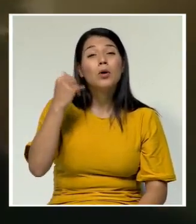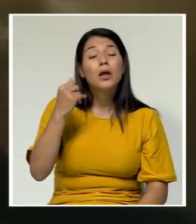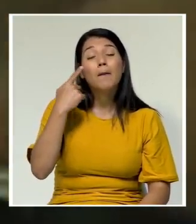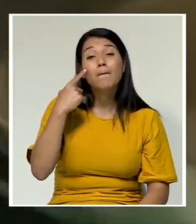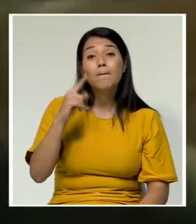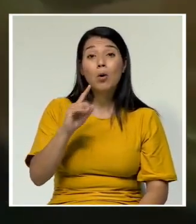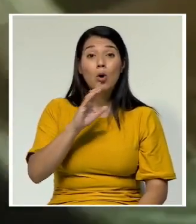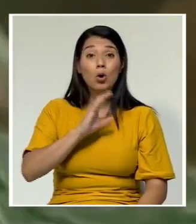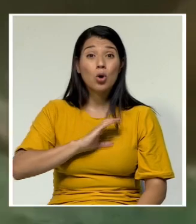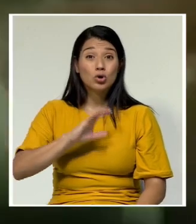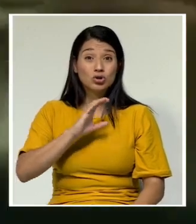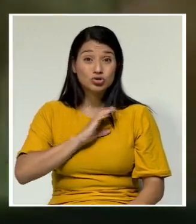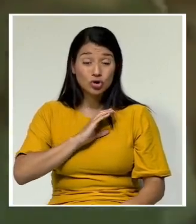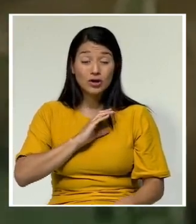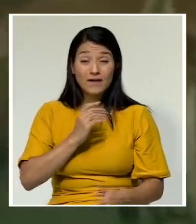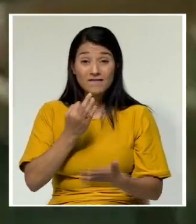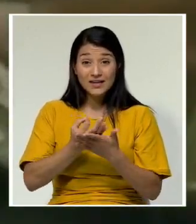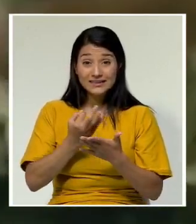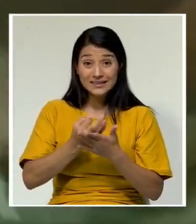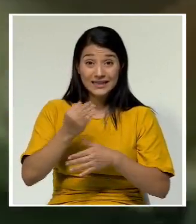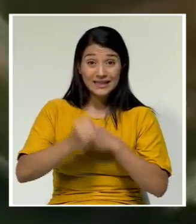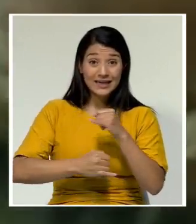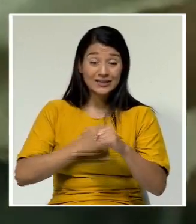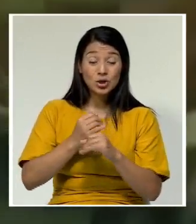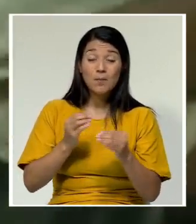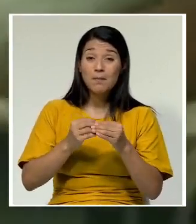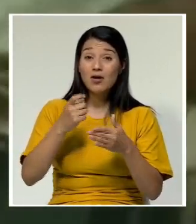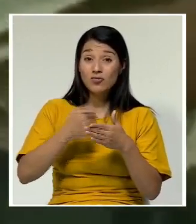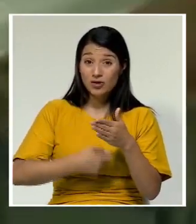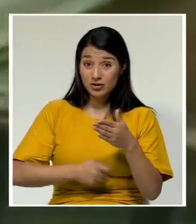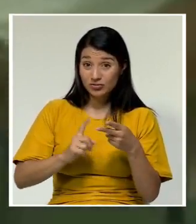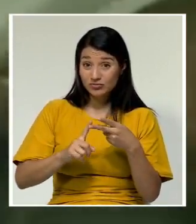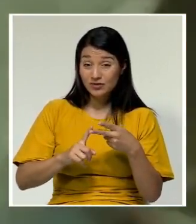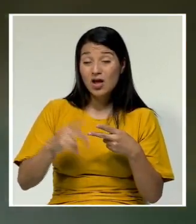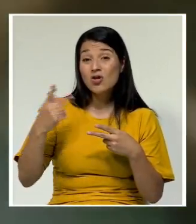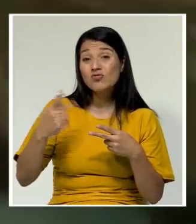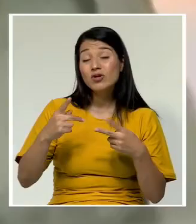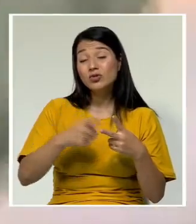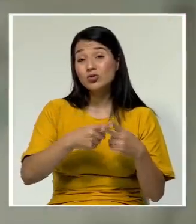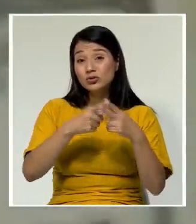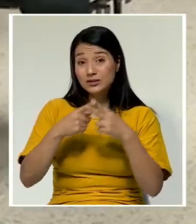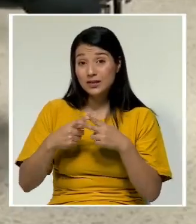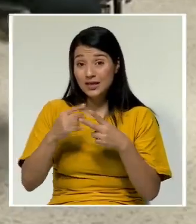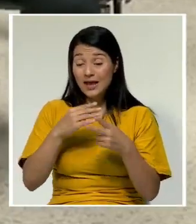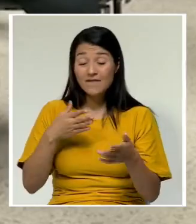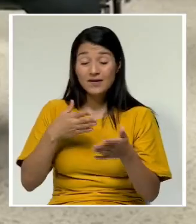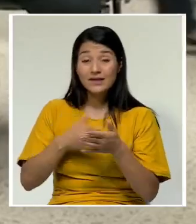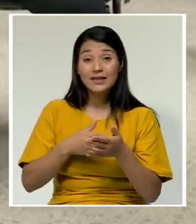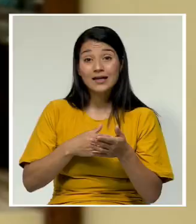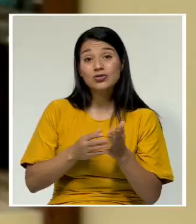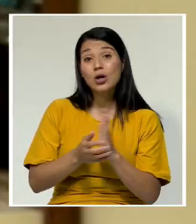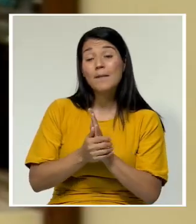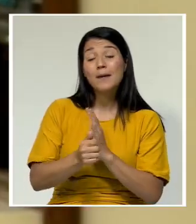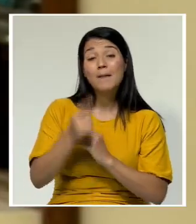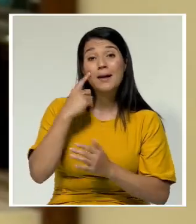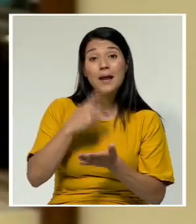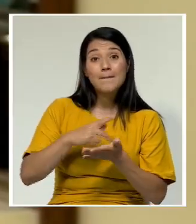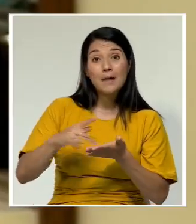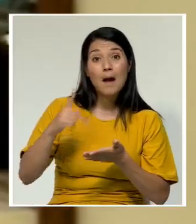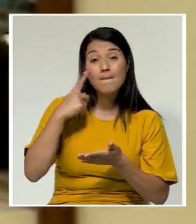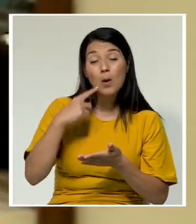liquidez, especialmente en moneda extranjera. Debido al endurecimiento de las condiciones financieras internacionales, el riesgo